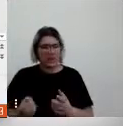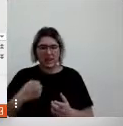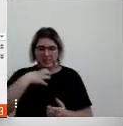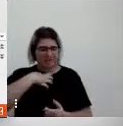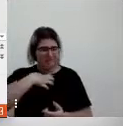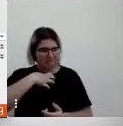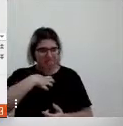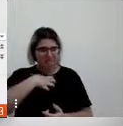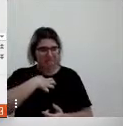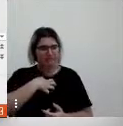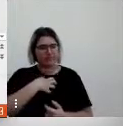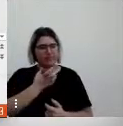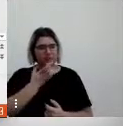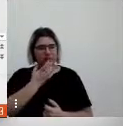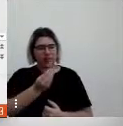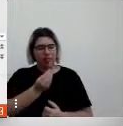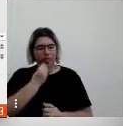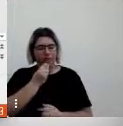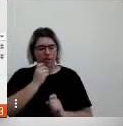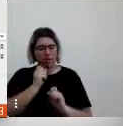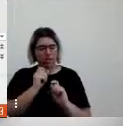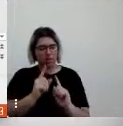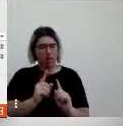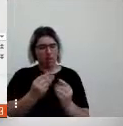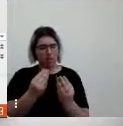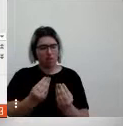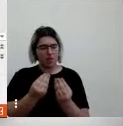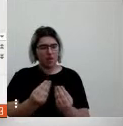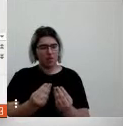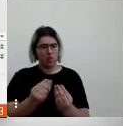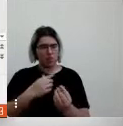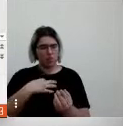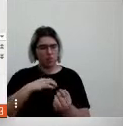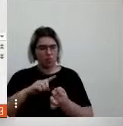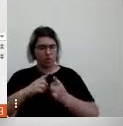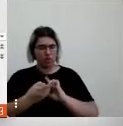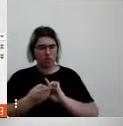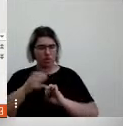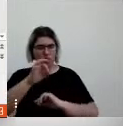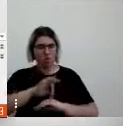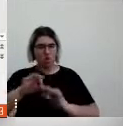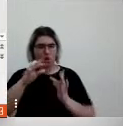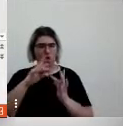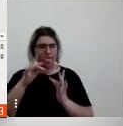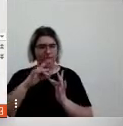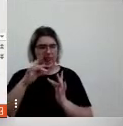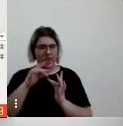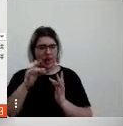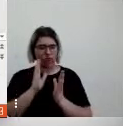conseguir la reversión. O la enfermedad celíaca, que es una intolerancia alimentaria,